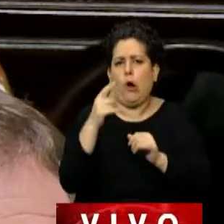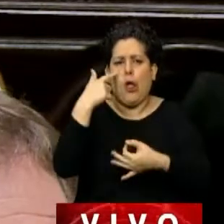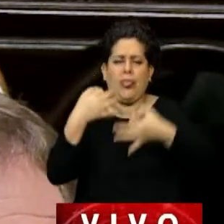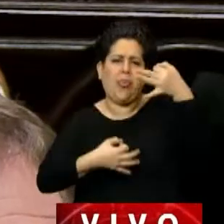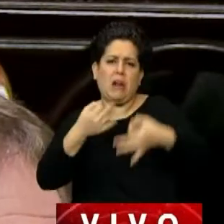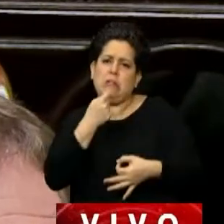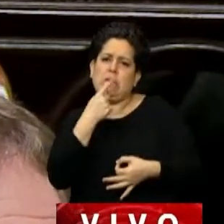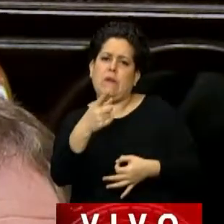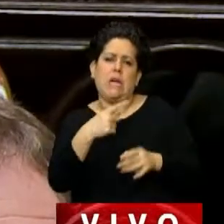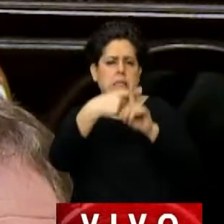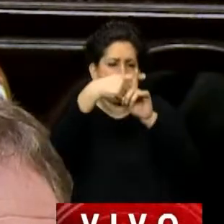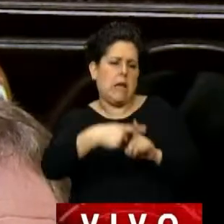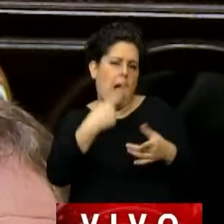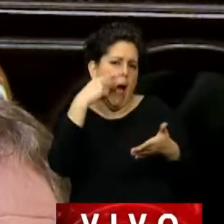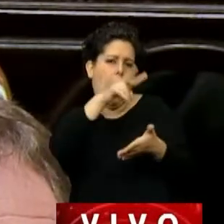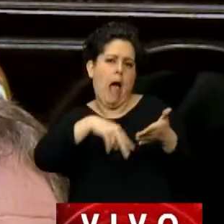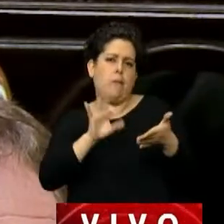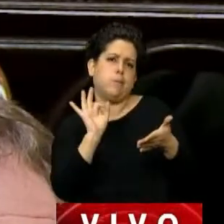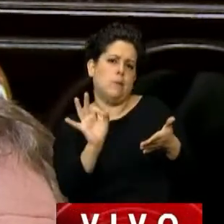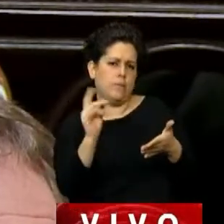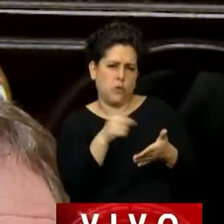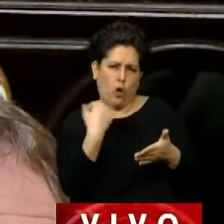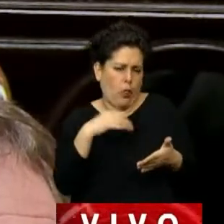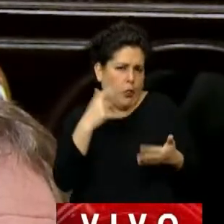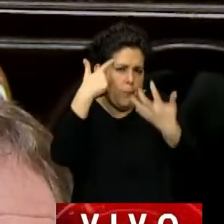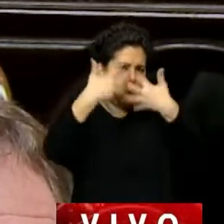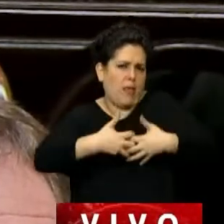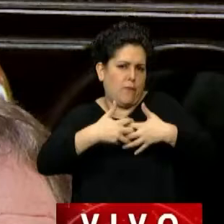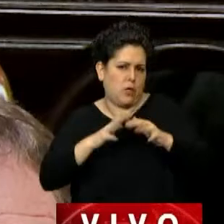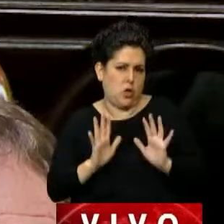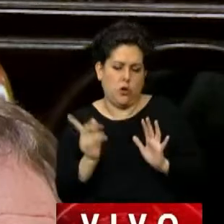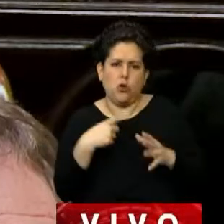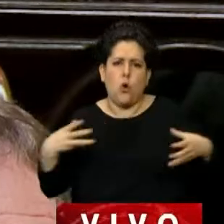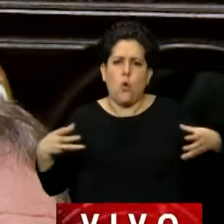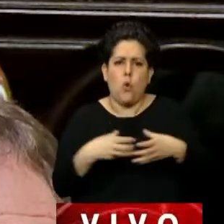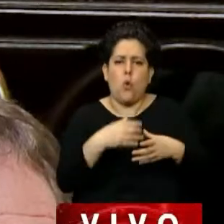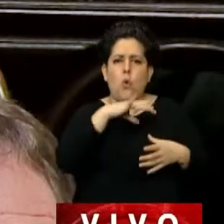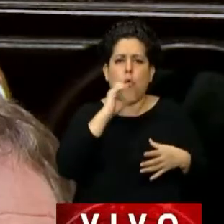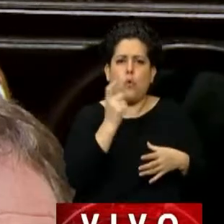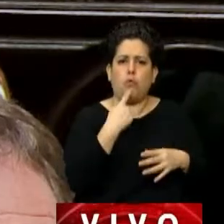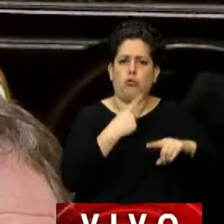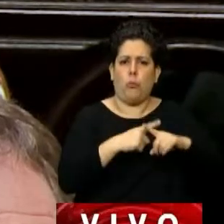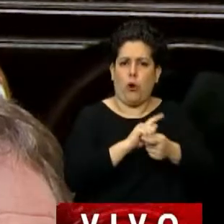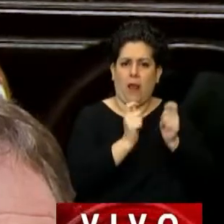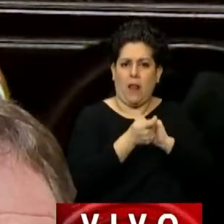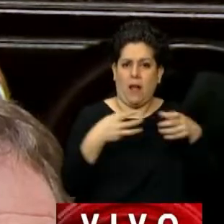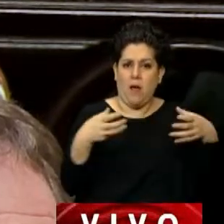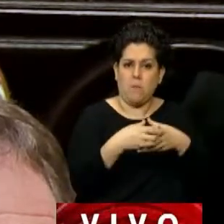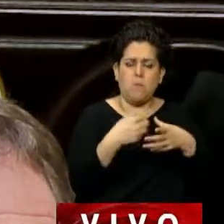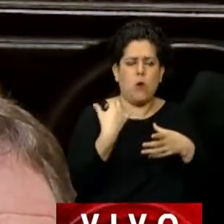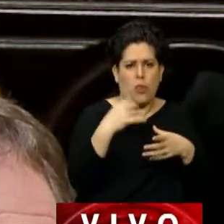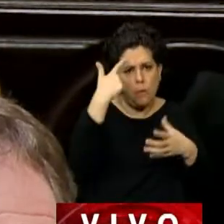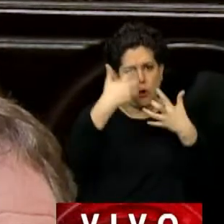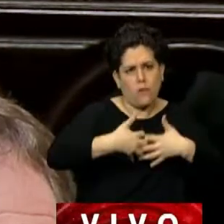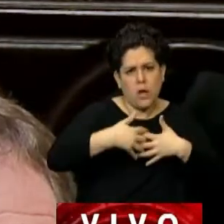fácil, y esto es una reflexión para todos quienes integramos Juntos por el Cambio y también esta Cámara de Diputados, de que lo que